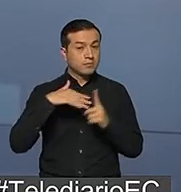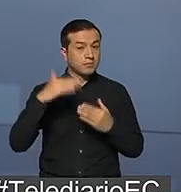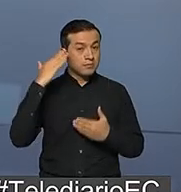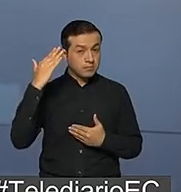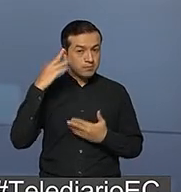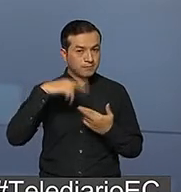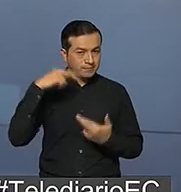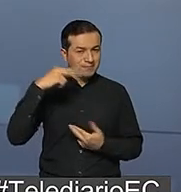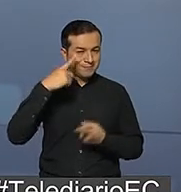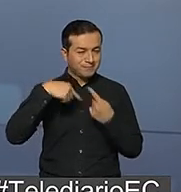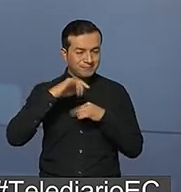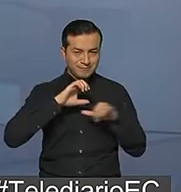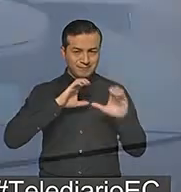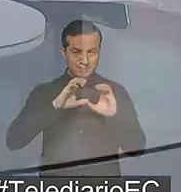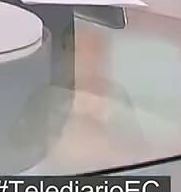regional volvemos